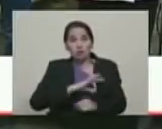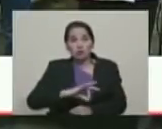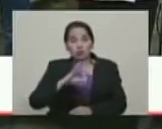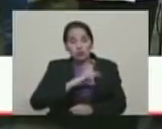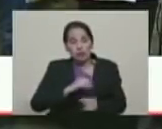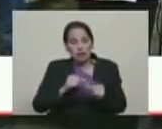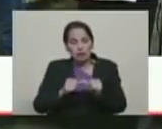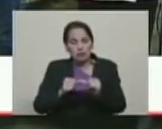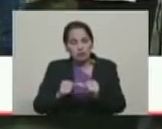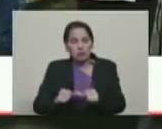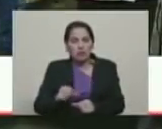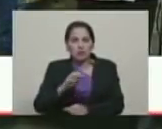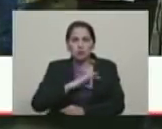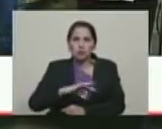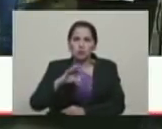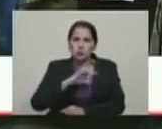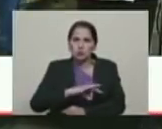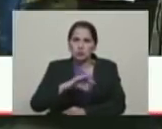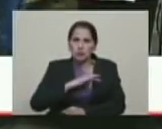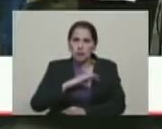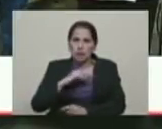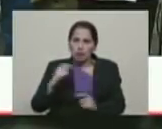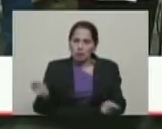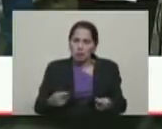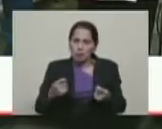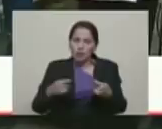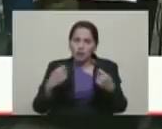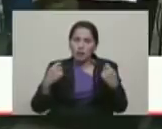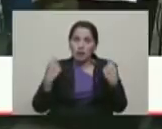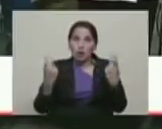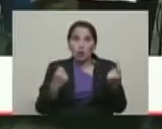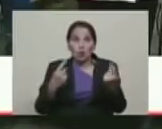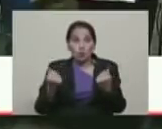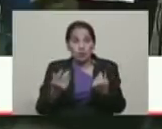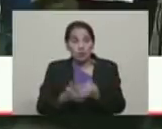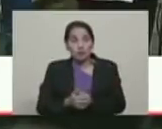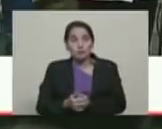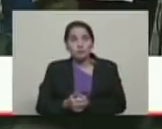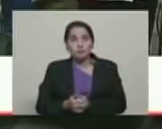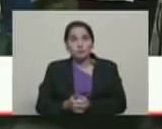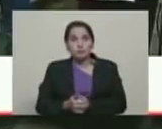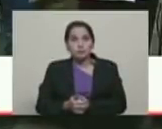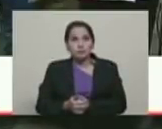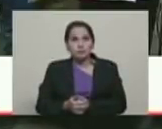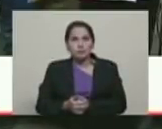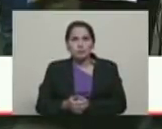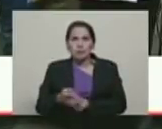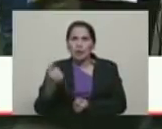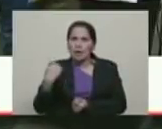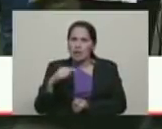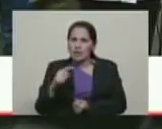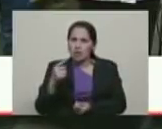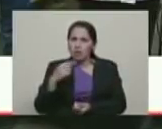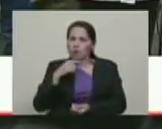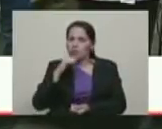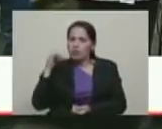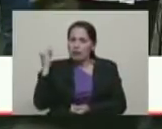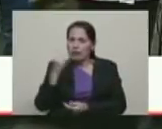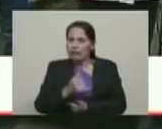social, la prosperidad económica. Por aquí tengo un decreto muy importante, he